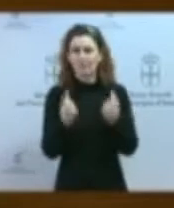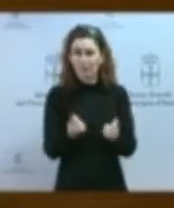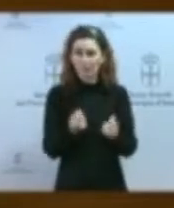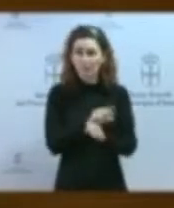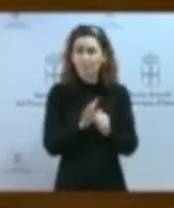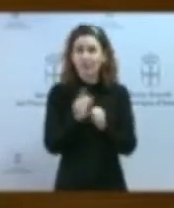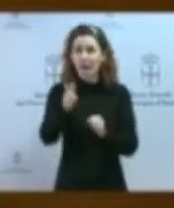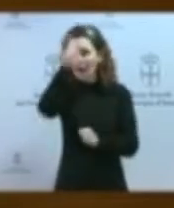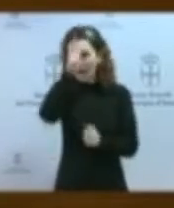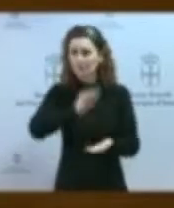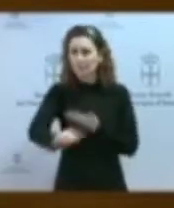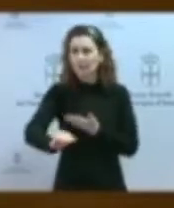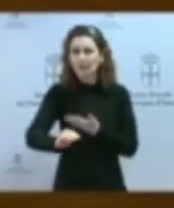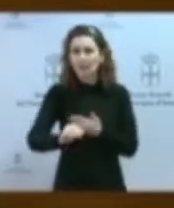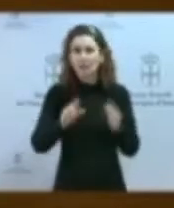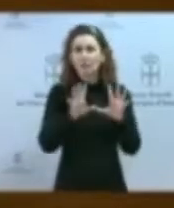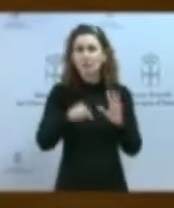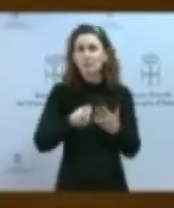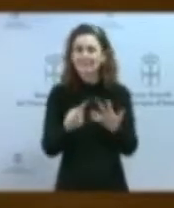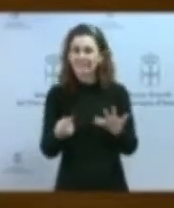ganado 119 millones el año anterior, ¿no?